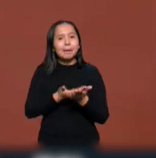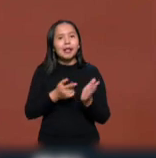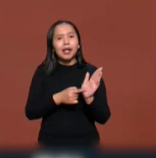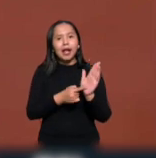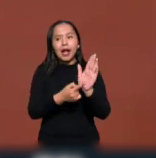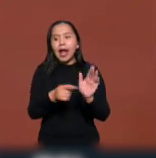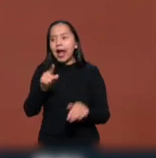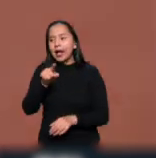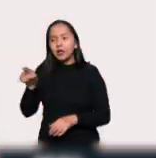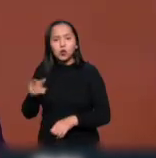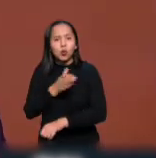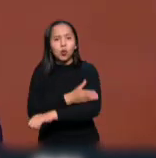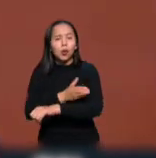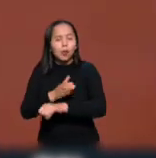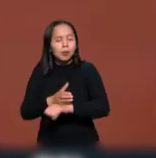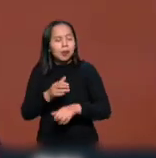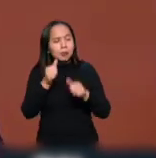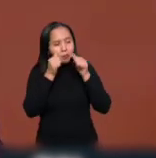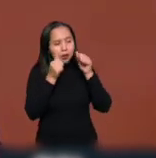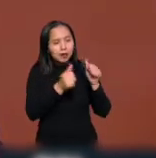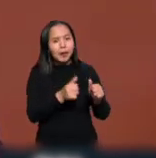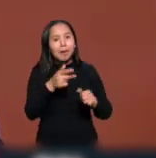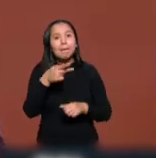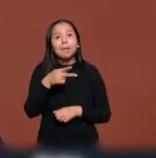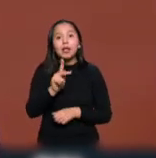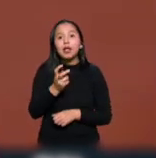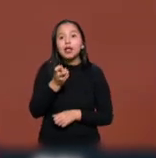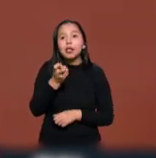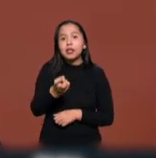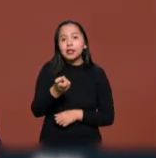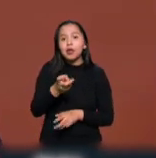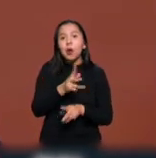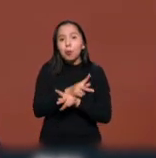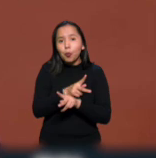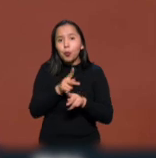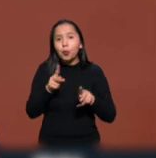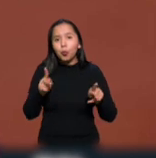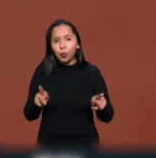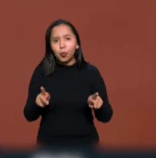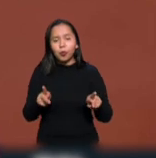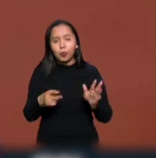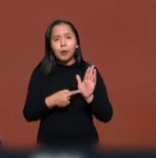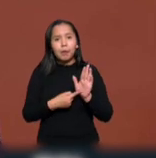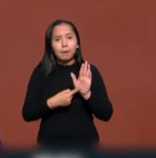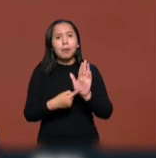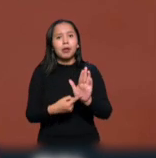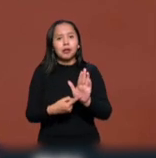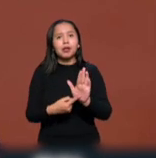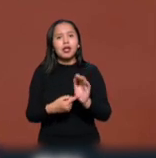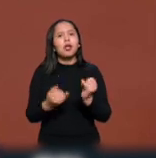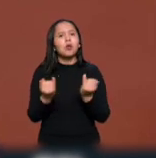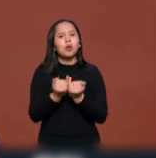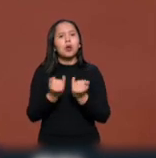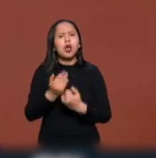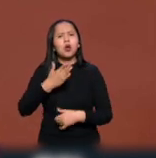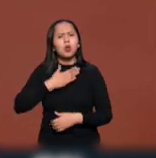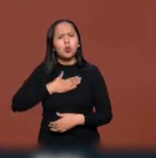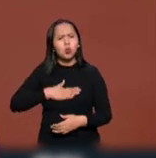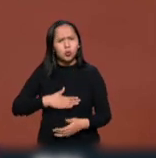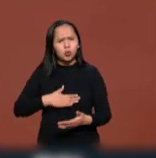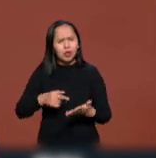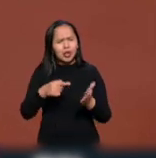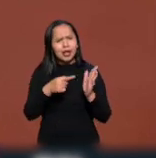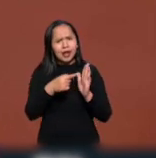10 compañeros. Pero esto pasa por una deliberación que será pública, que será justificada y